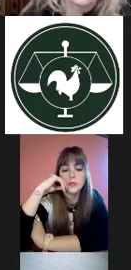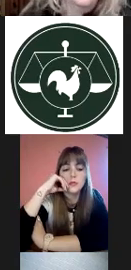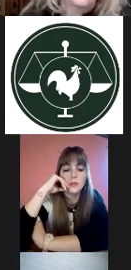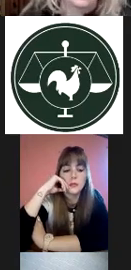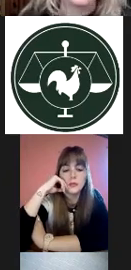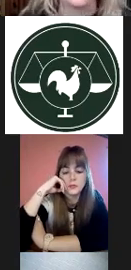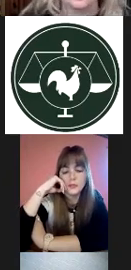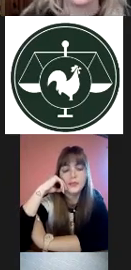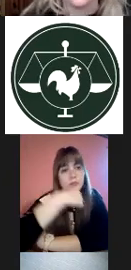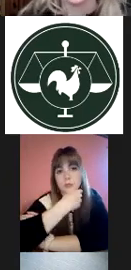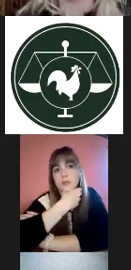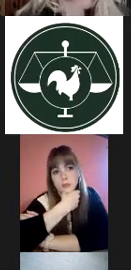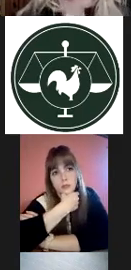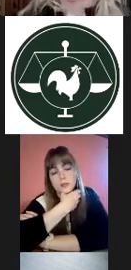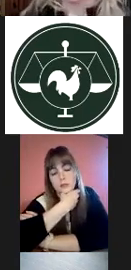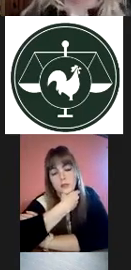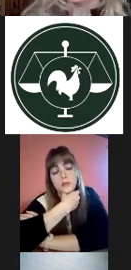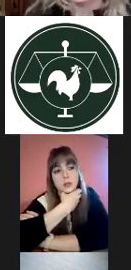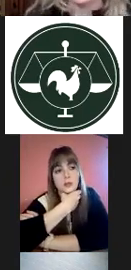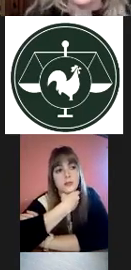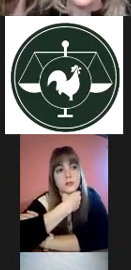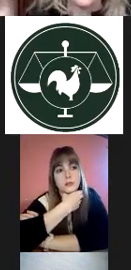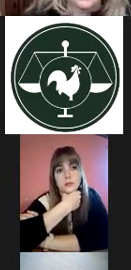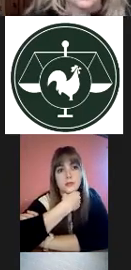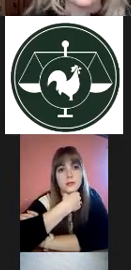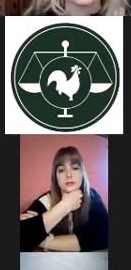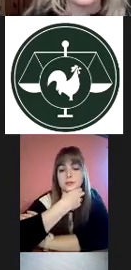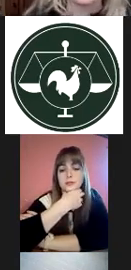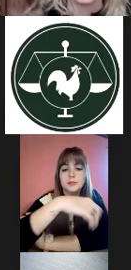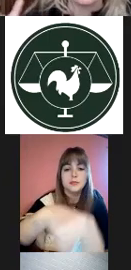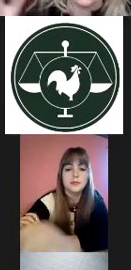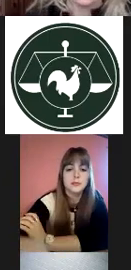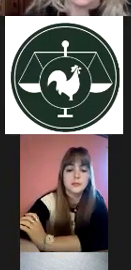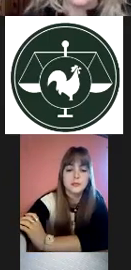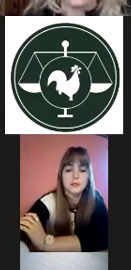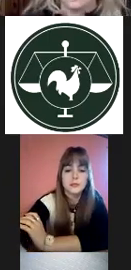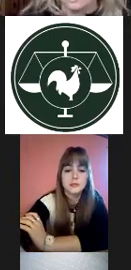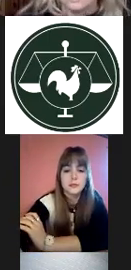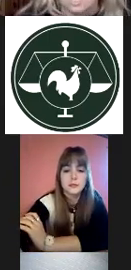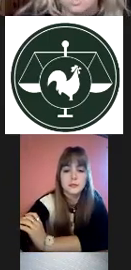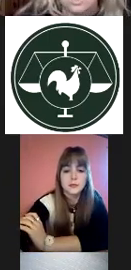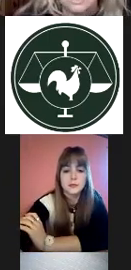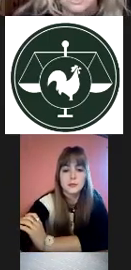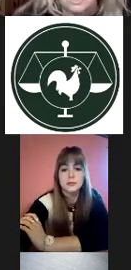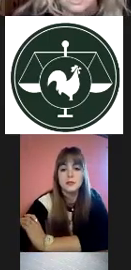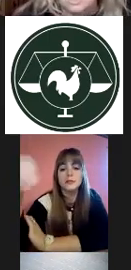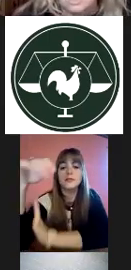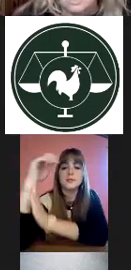de transmisión sexual. El perro que sale y ataca también puede ser porque todavía no está castrado